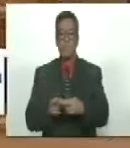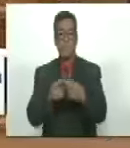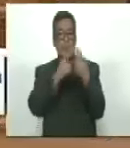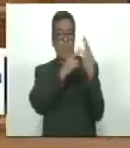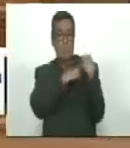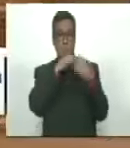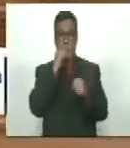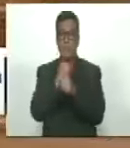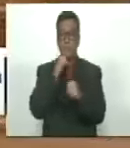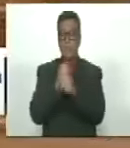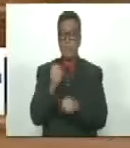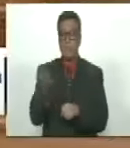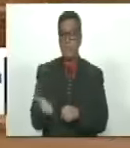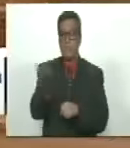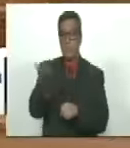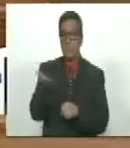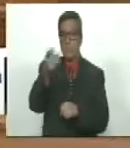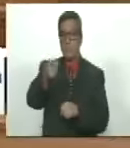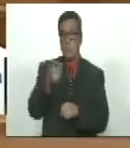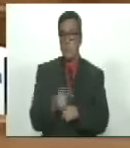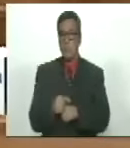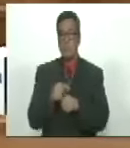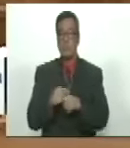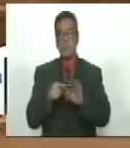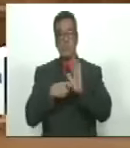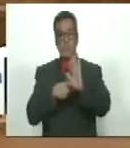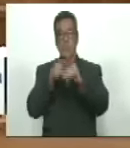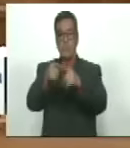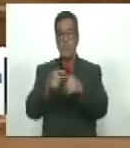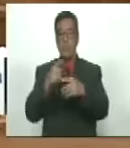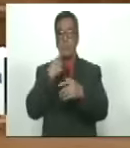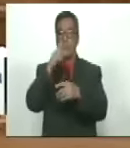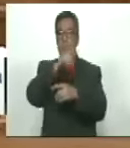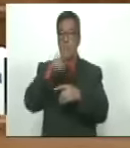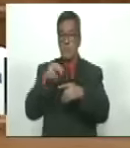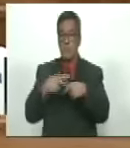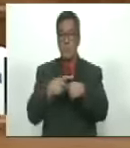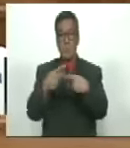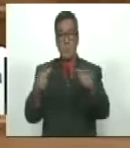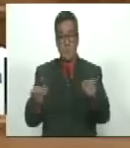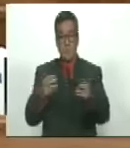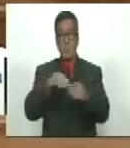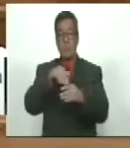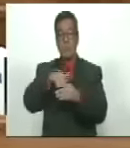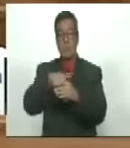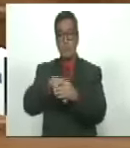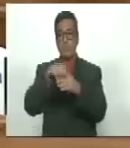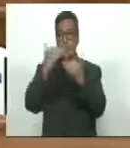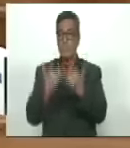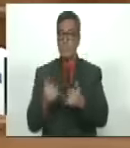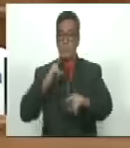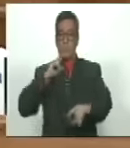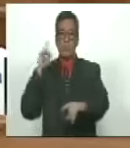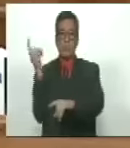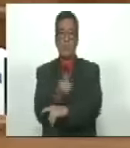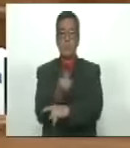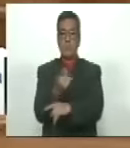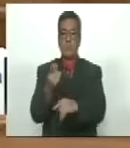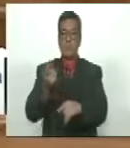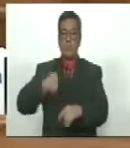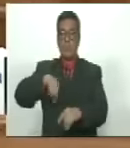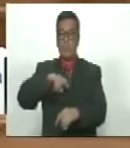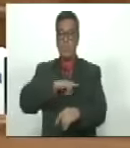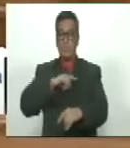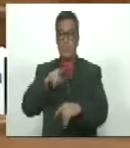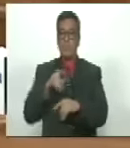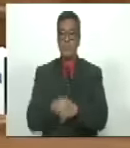un rol fundamental en proponer este referendo consultivo, que hoy ya es un mandato para todas y para